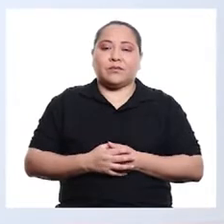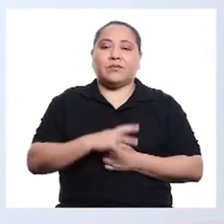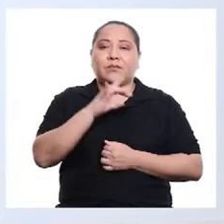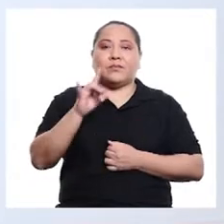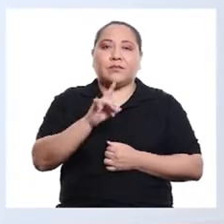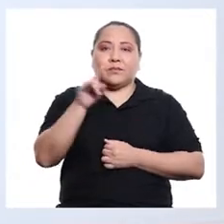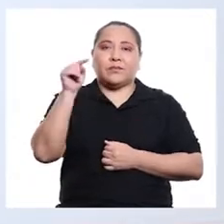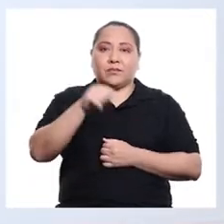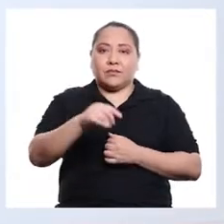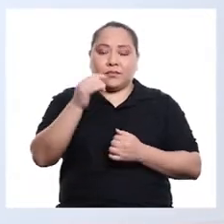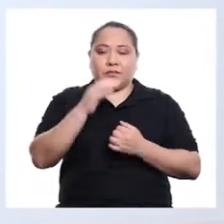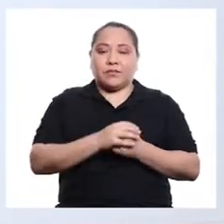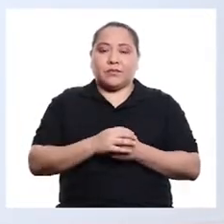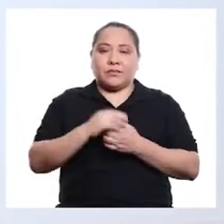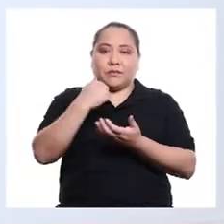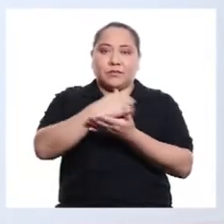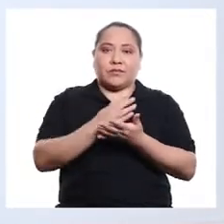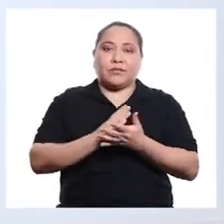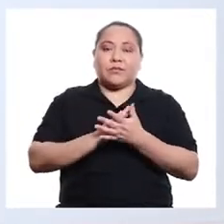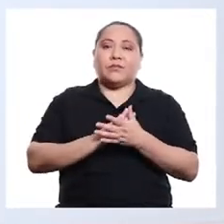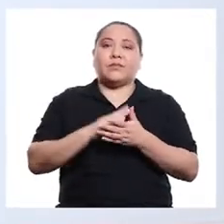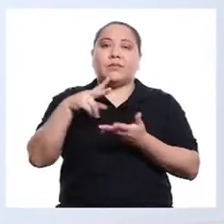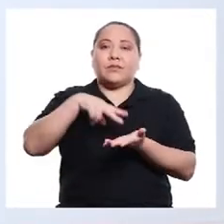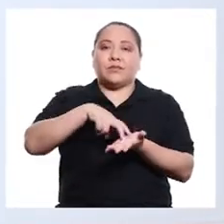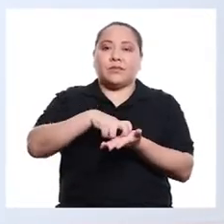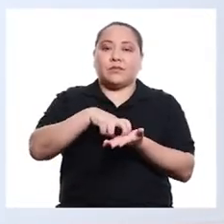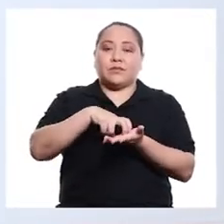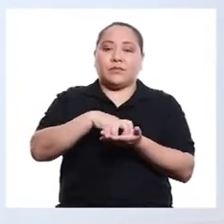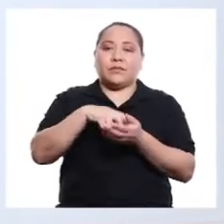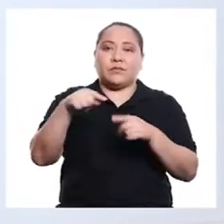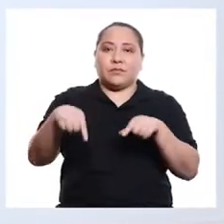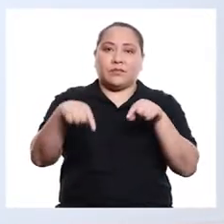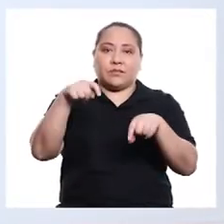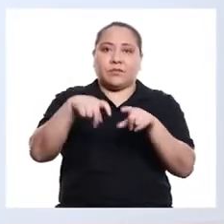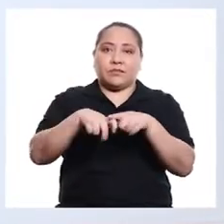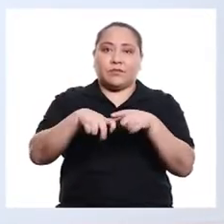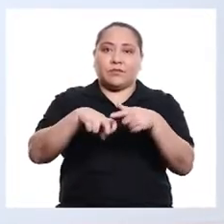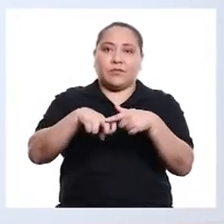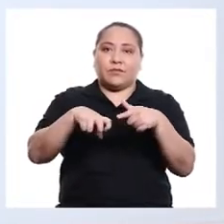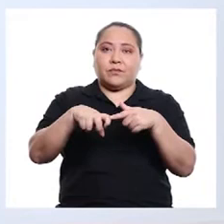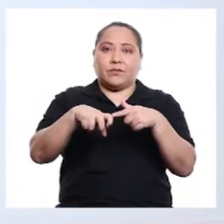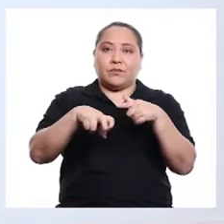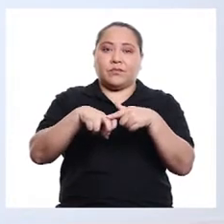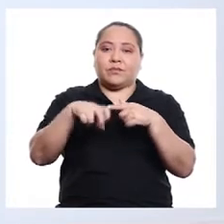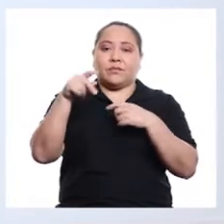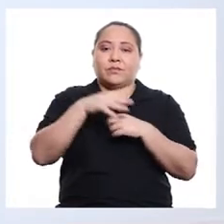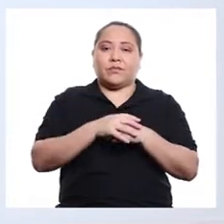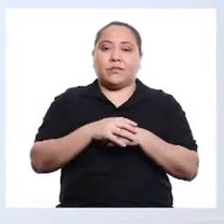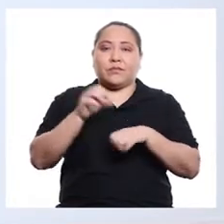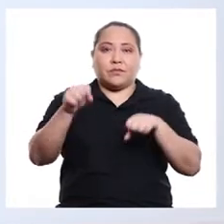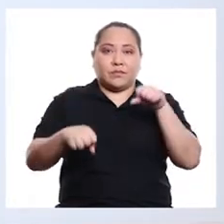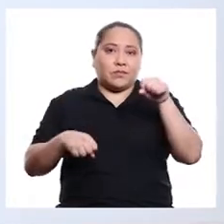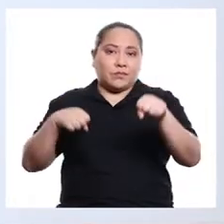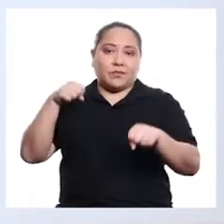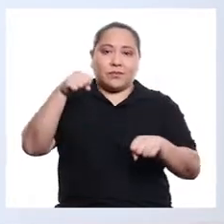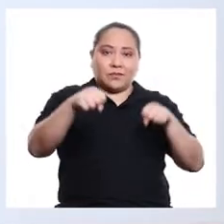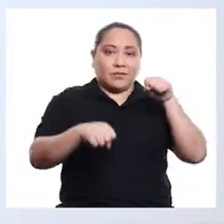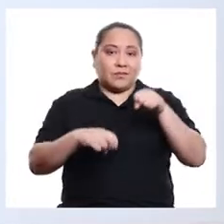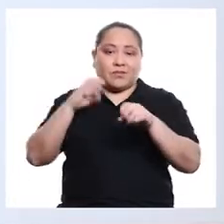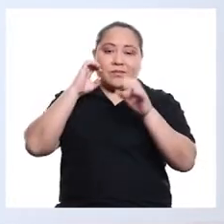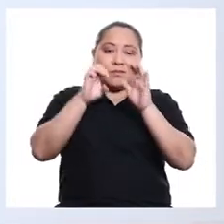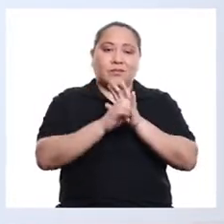Ok, utilizando esa posición vamos a hacer flexiones de rodillas. De esta manera hacemos los ejercicios de ciclismo.